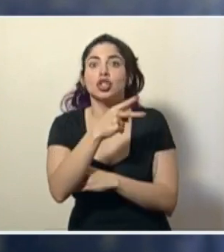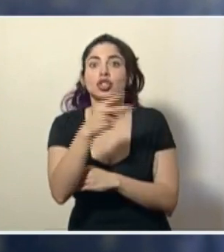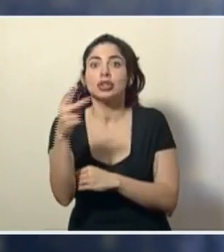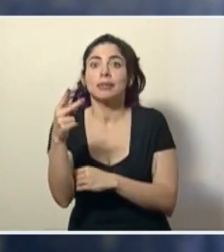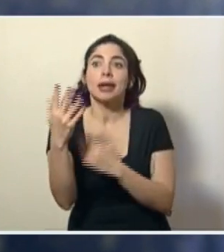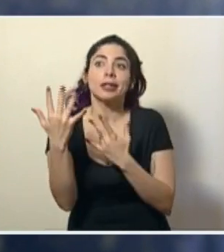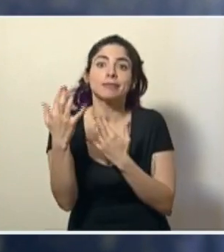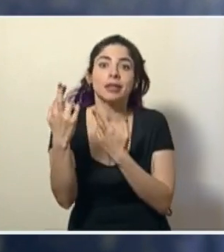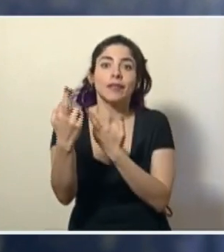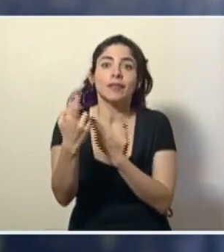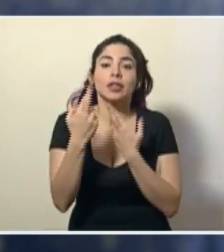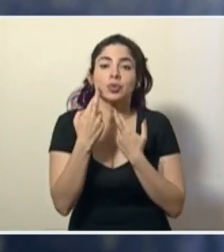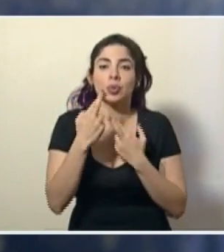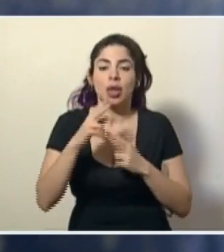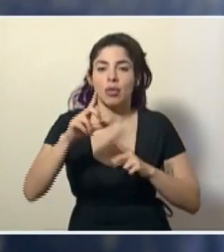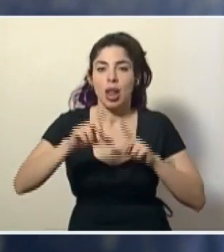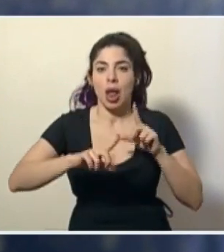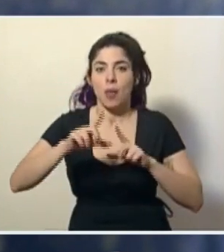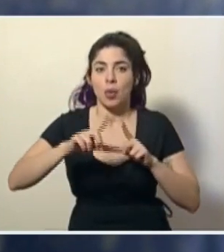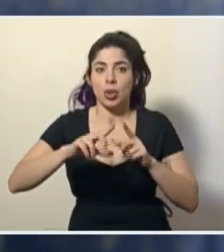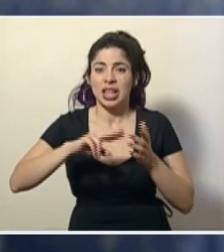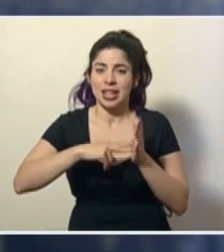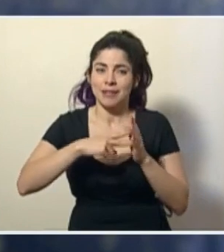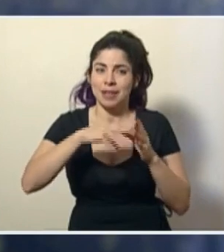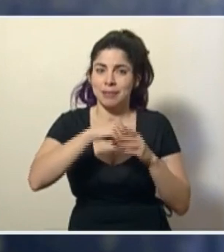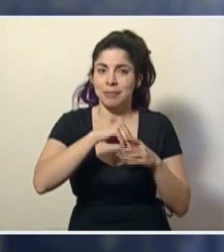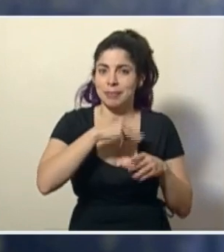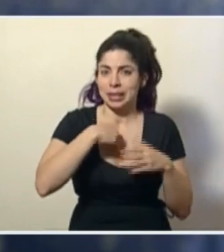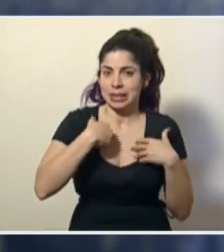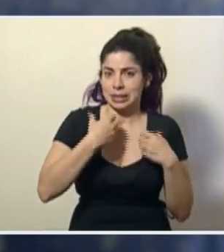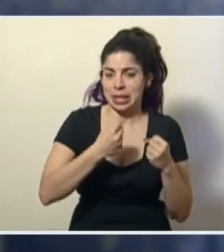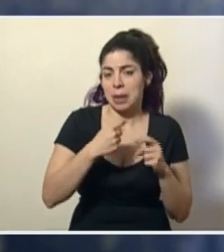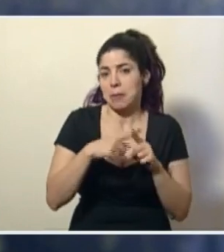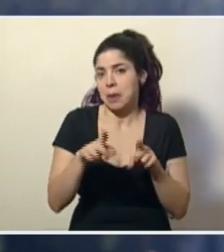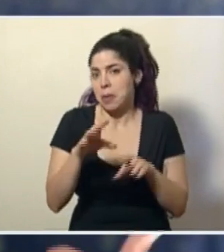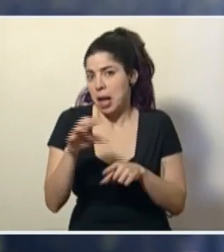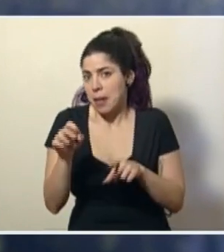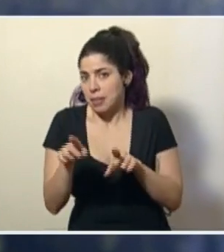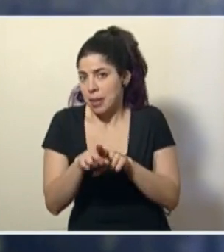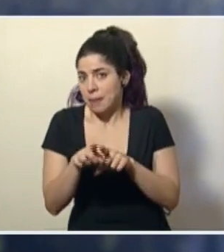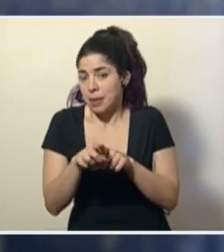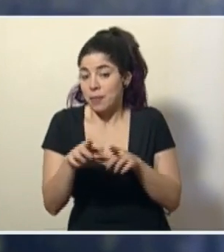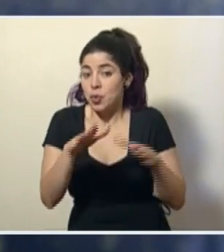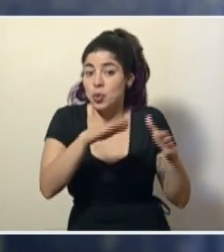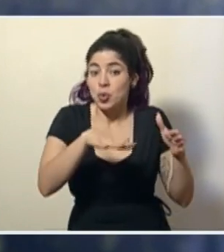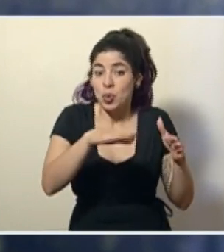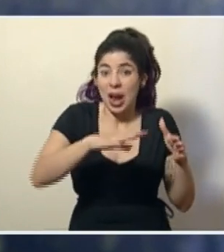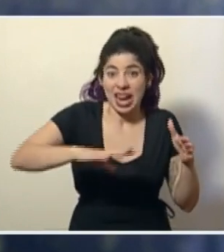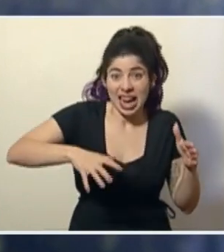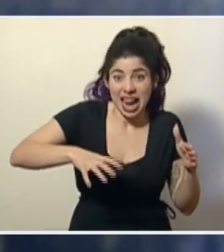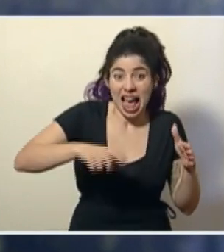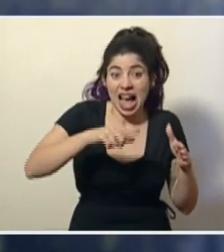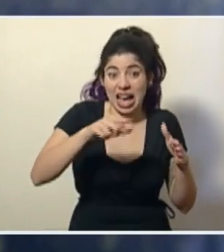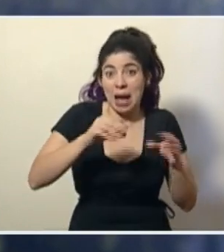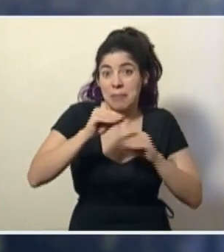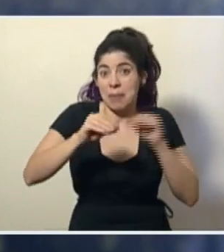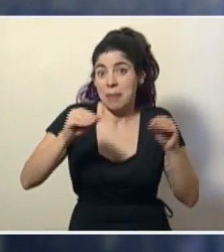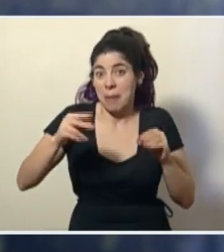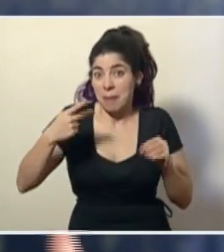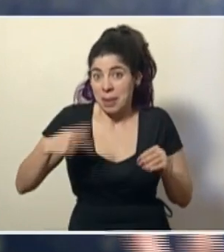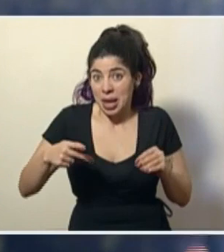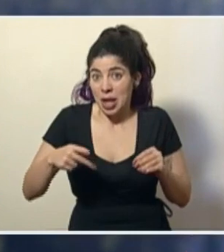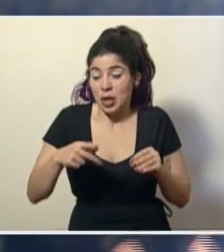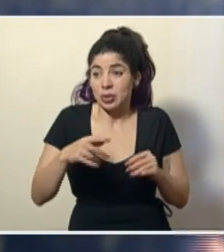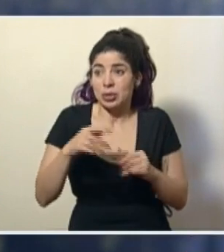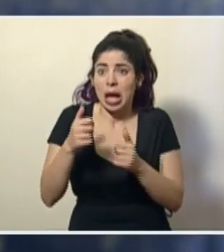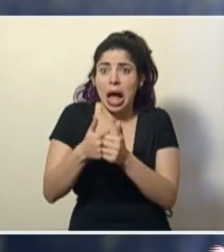esperando el resultado de la prueba. Creo que esto también involucra un poco a salud, pero también aquí a la caja. En una zona naranja, foco de contagio y que